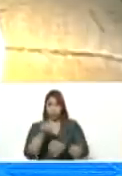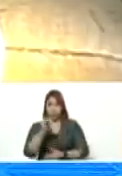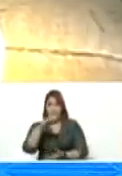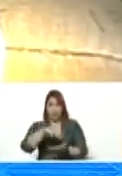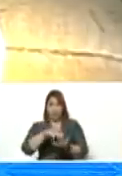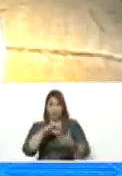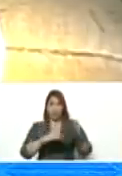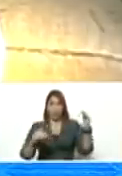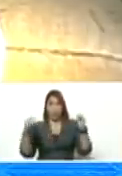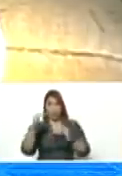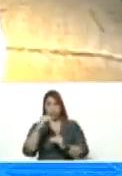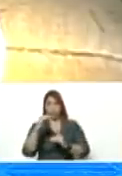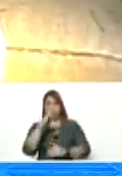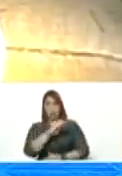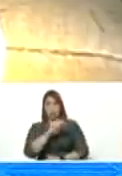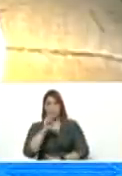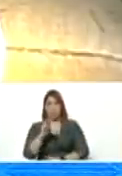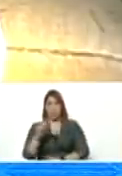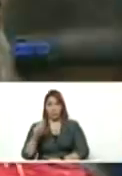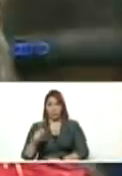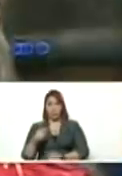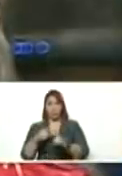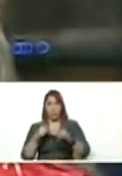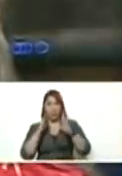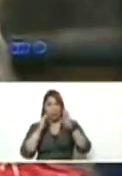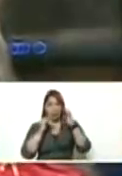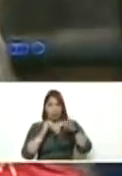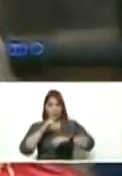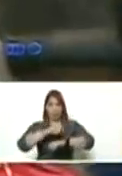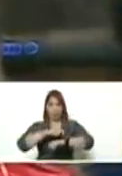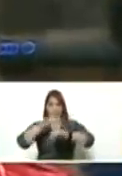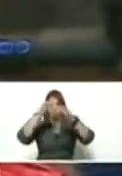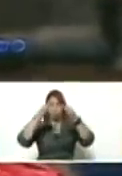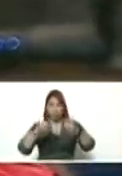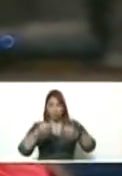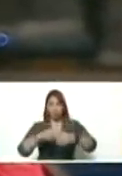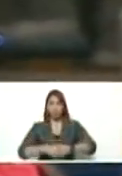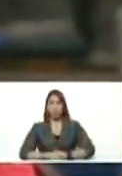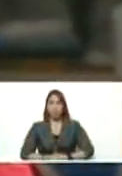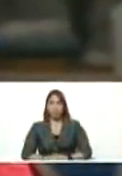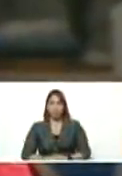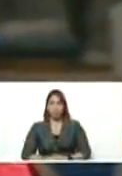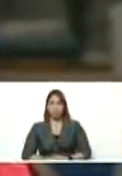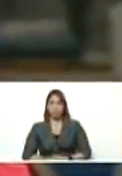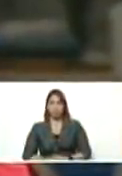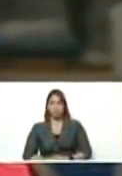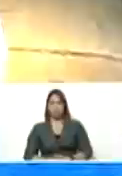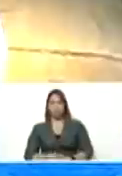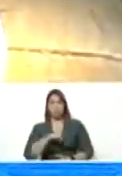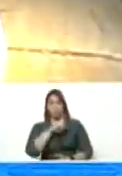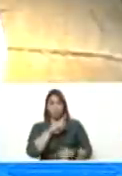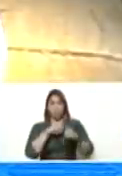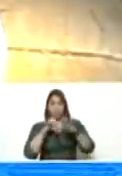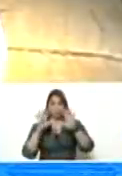de los CPT para atender en tiempo real por el